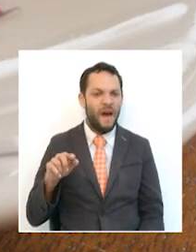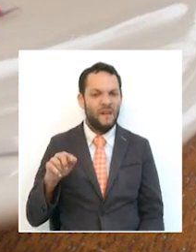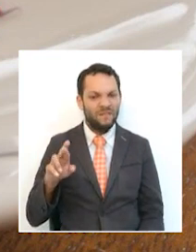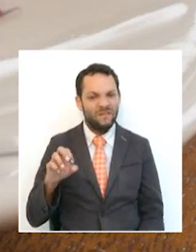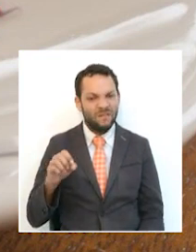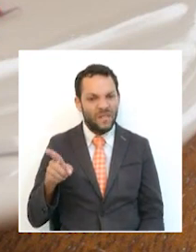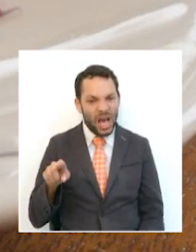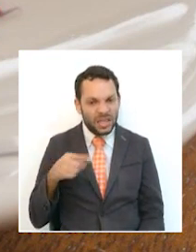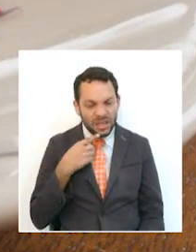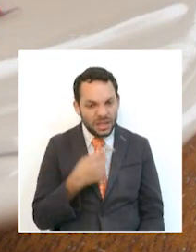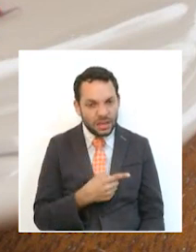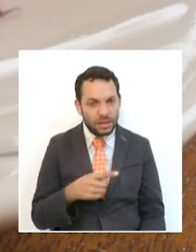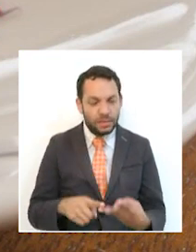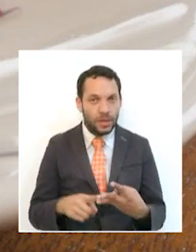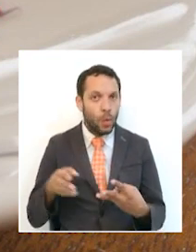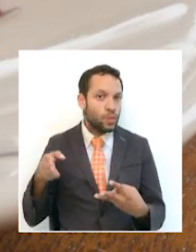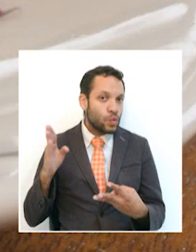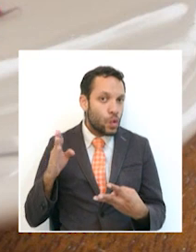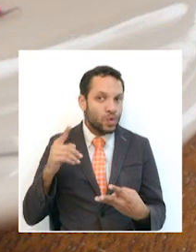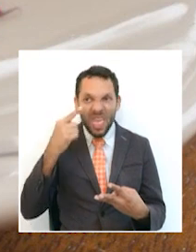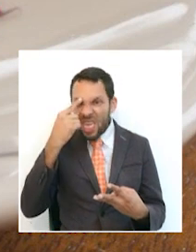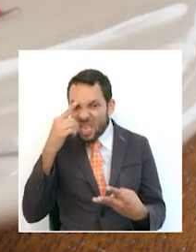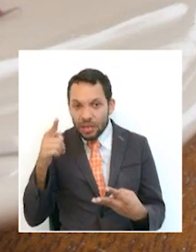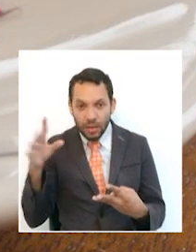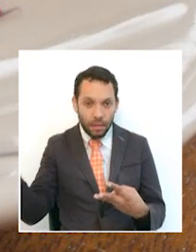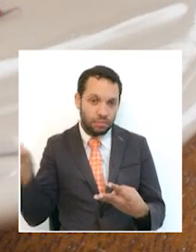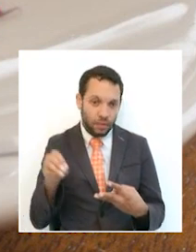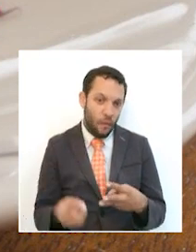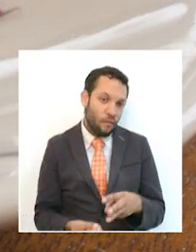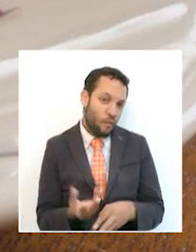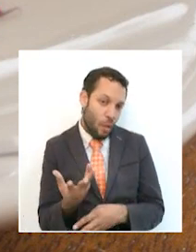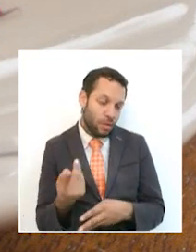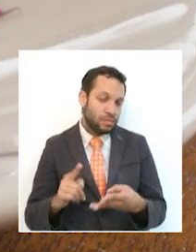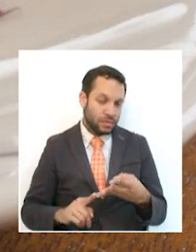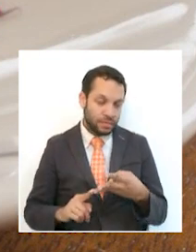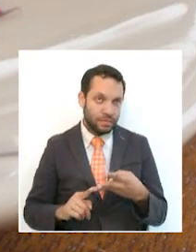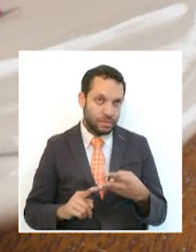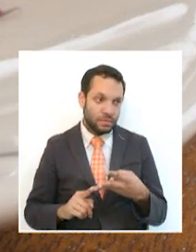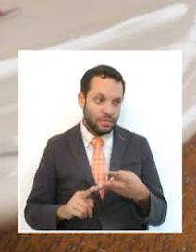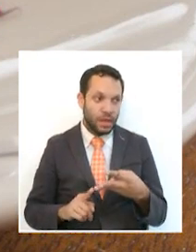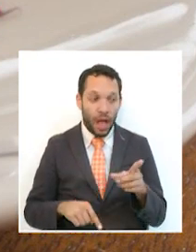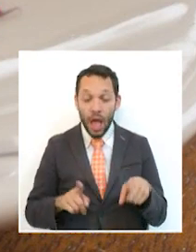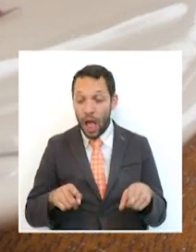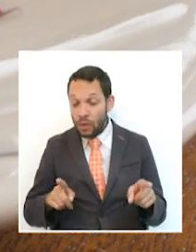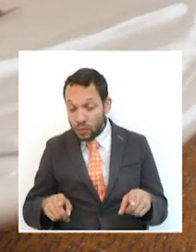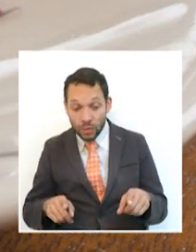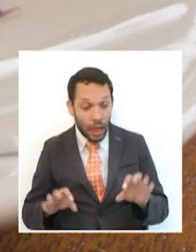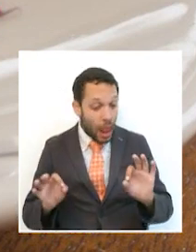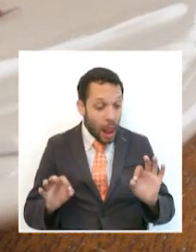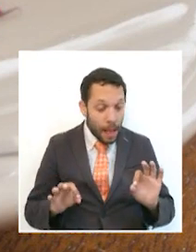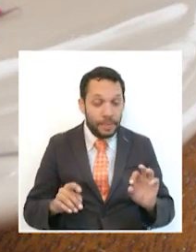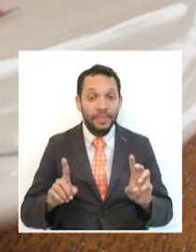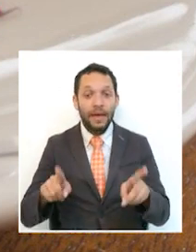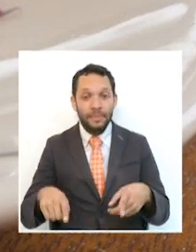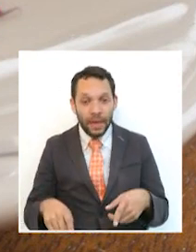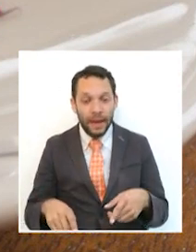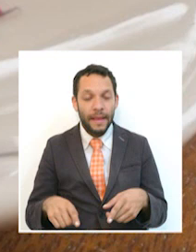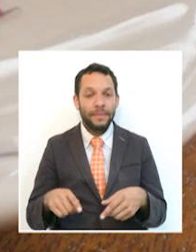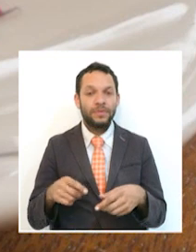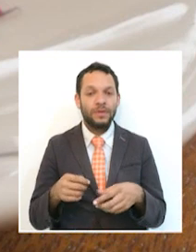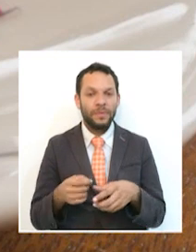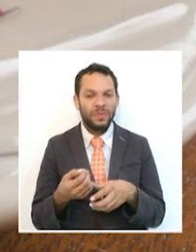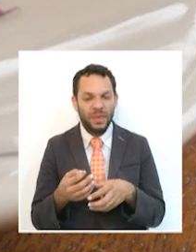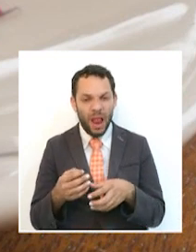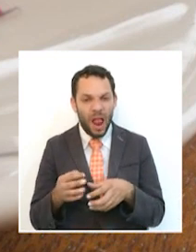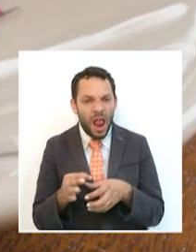ángel y chahuán era un dios en la india y él creó esta hiel y para todas las personas que no podían tener acceso sirve y los frutos secos que hay ahí